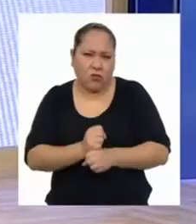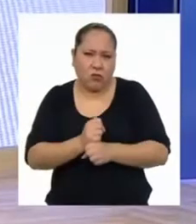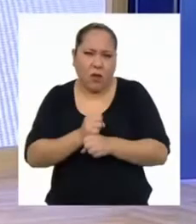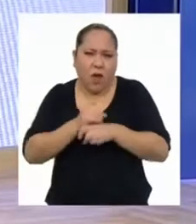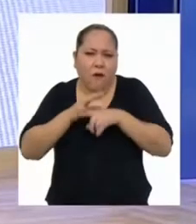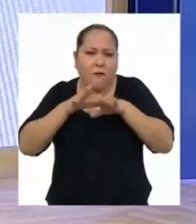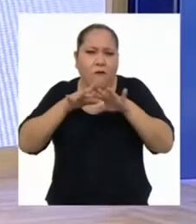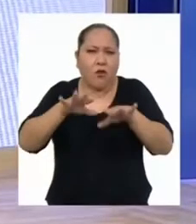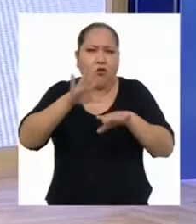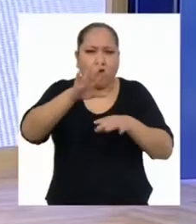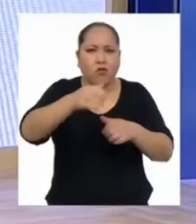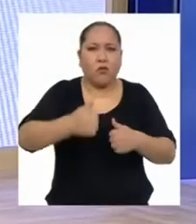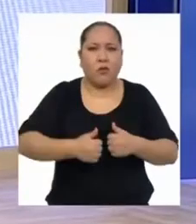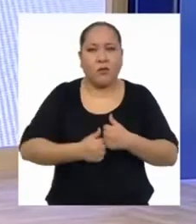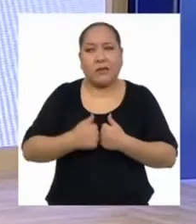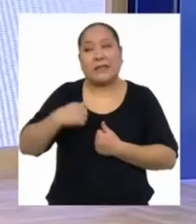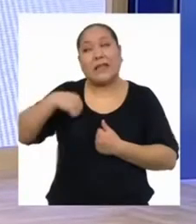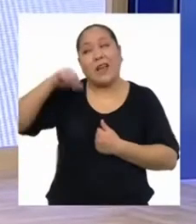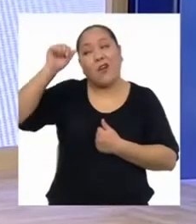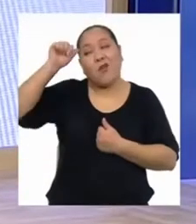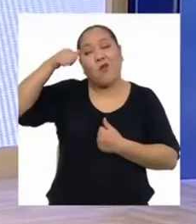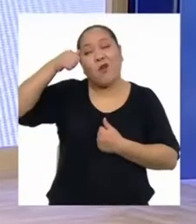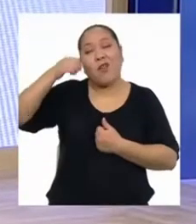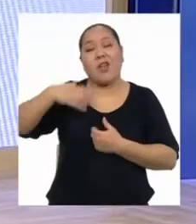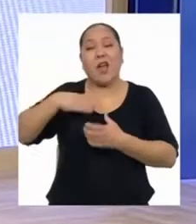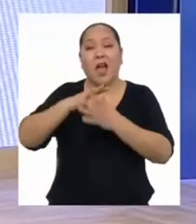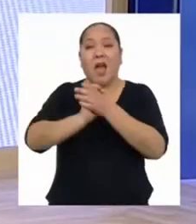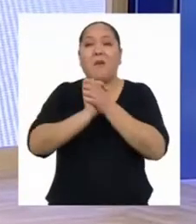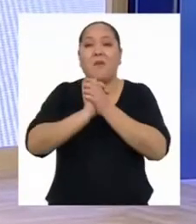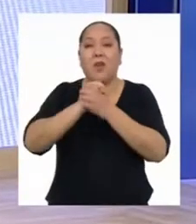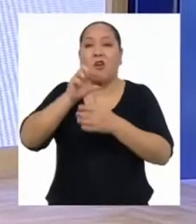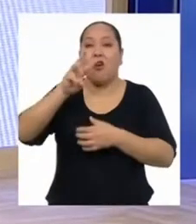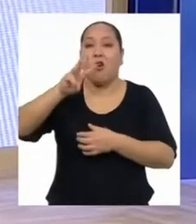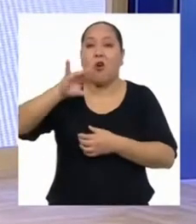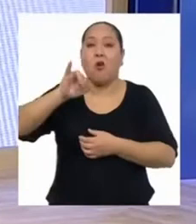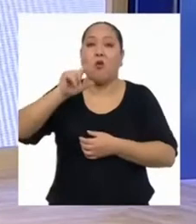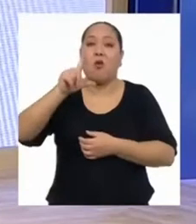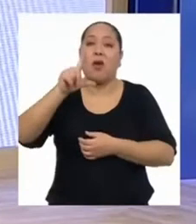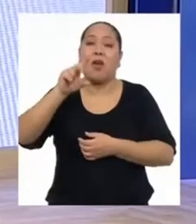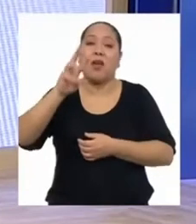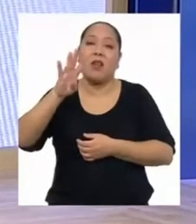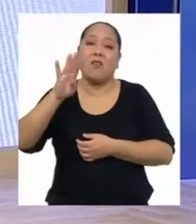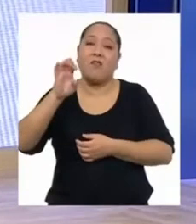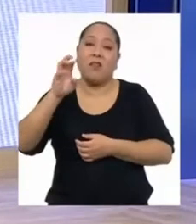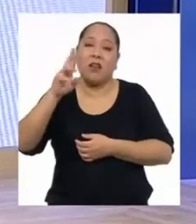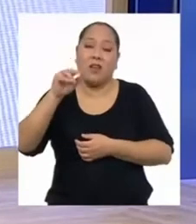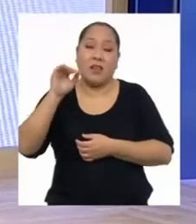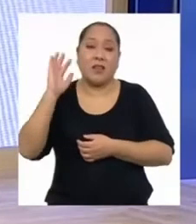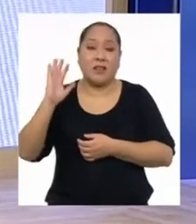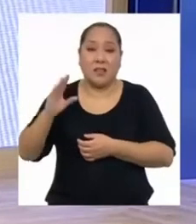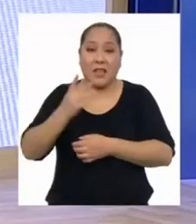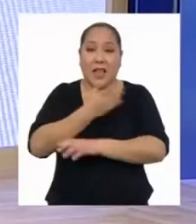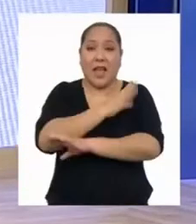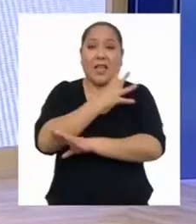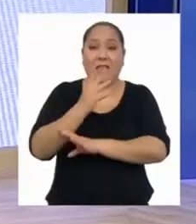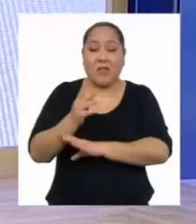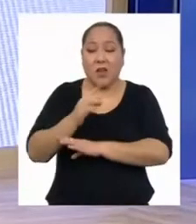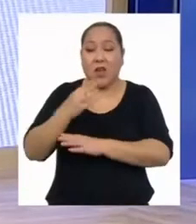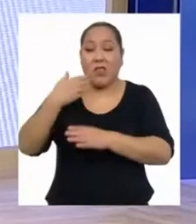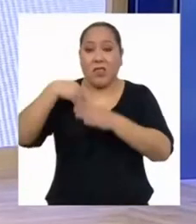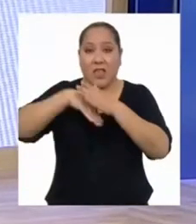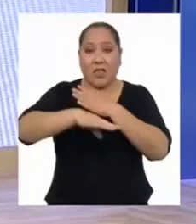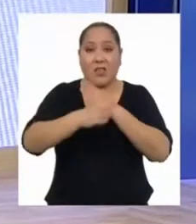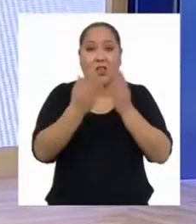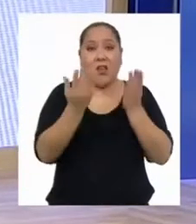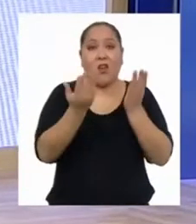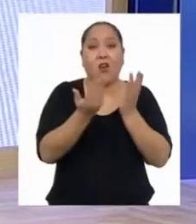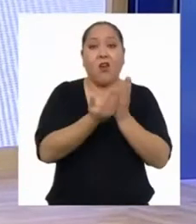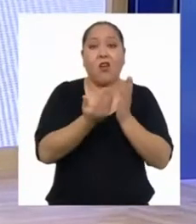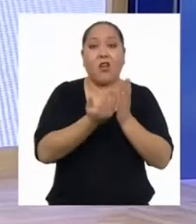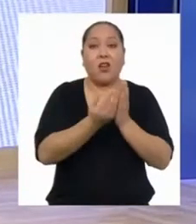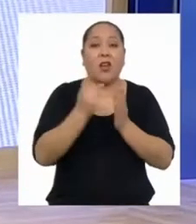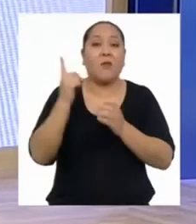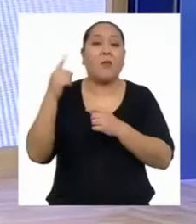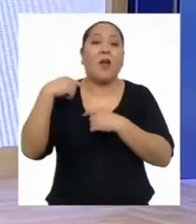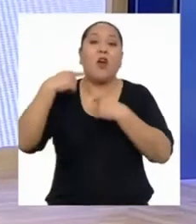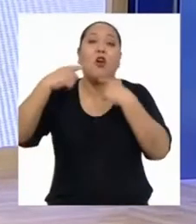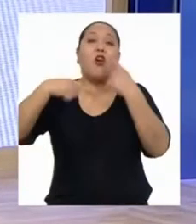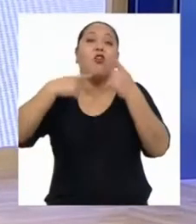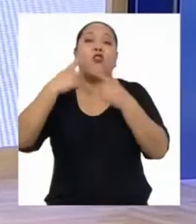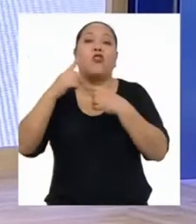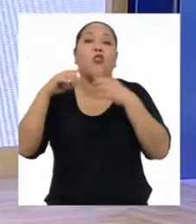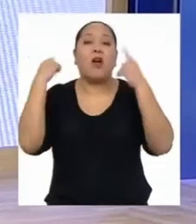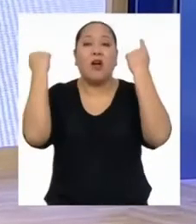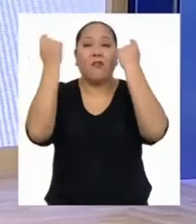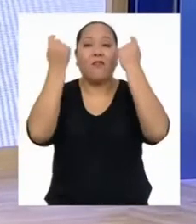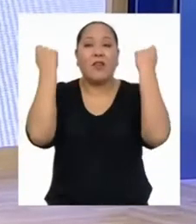recuerdo que mi amigo Wilber, quien como dije es de la selva, cuando estábamos en el colegio me contó sobre la fiesta de San Juan, que se